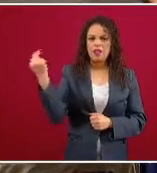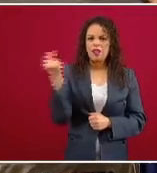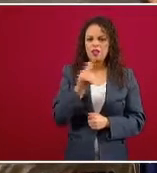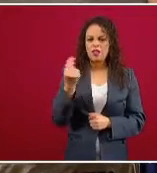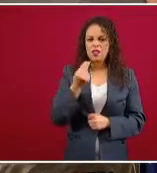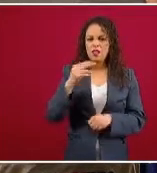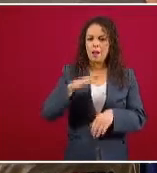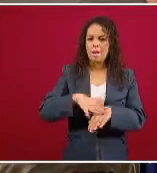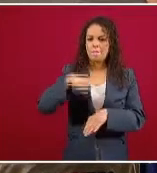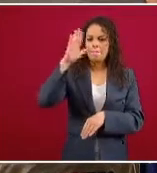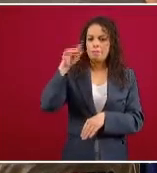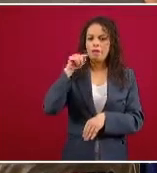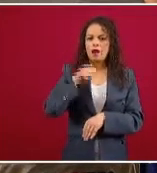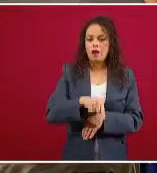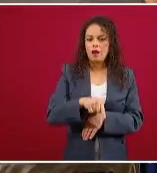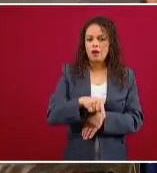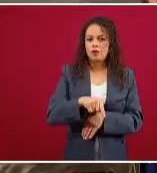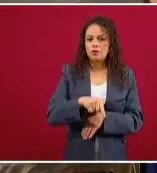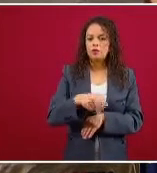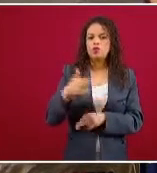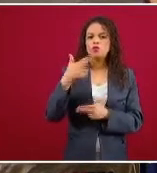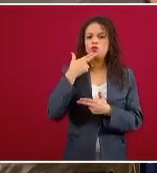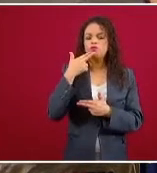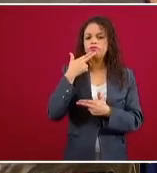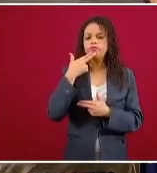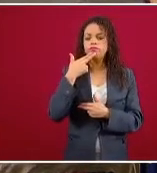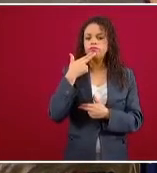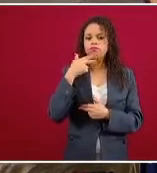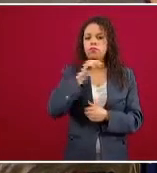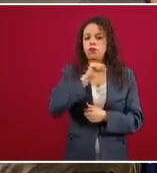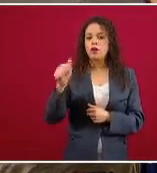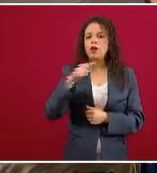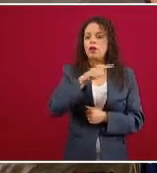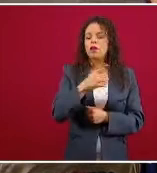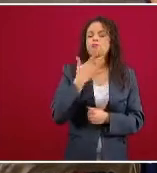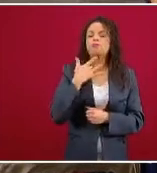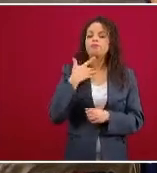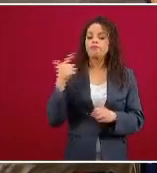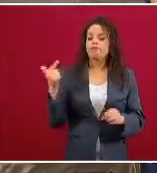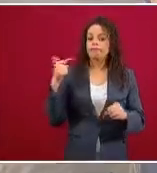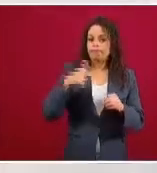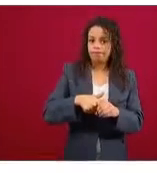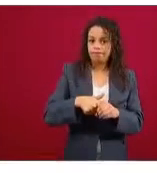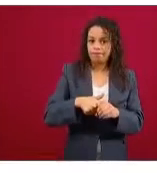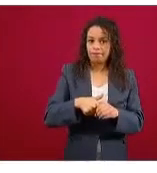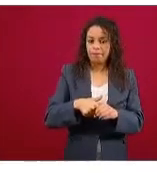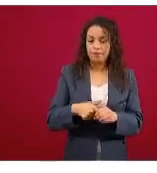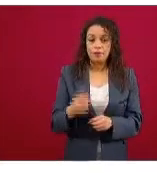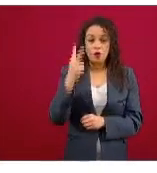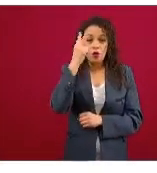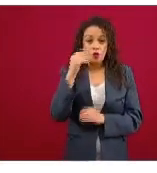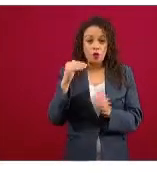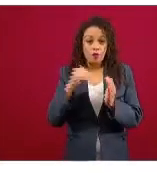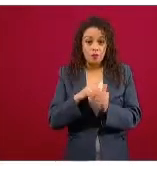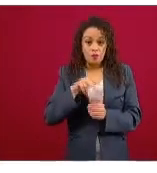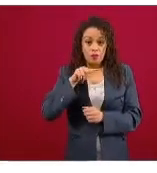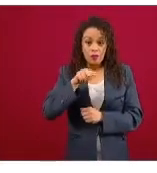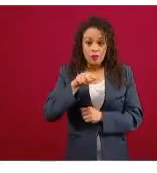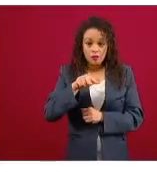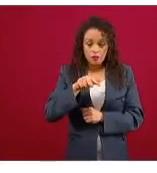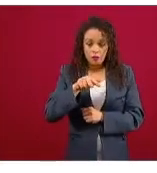de consumo de petróleo. En el 2018 traíamos una